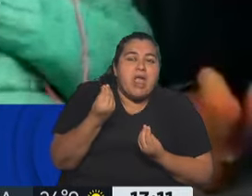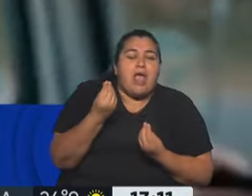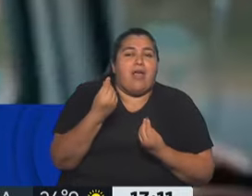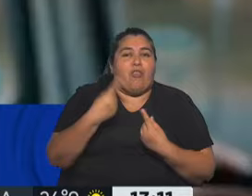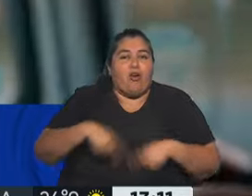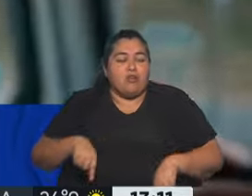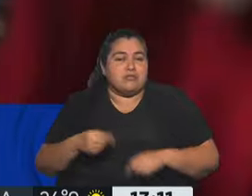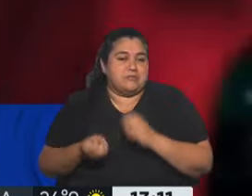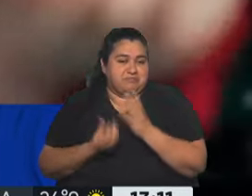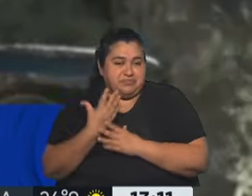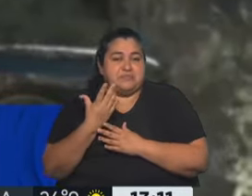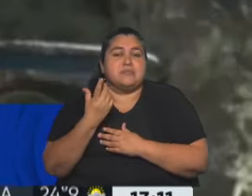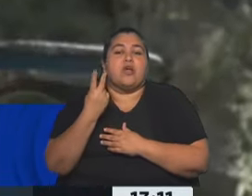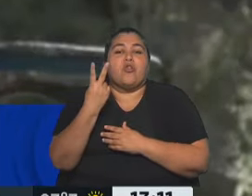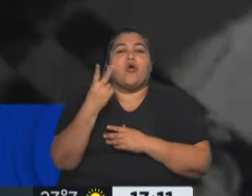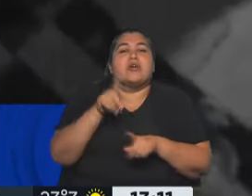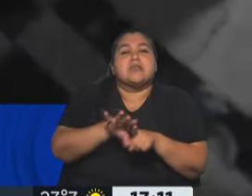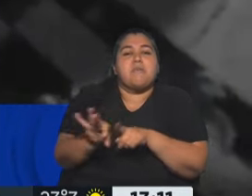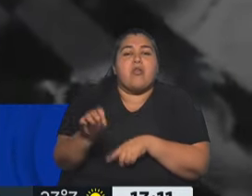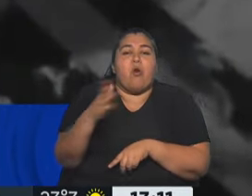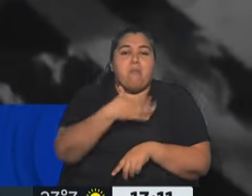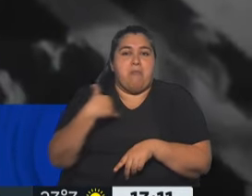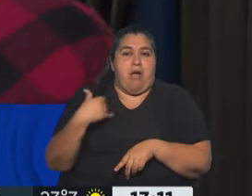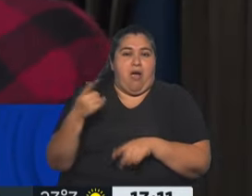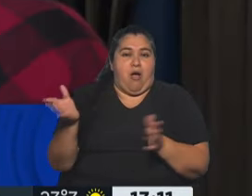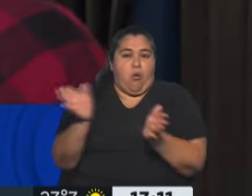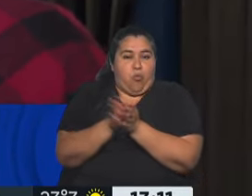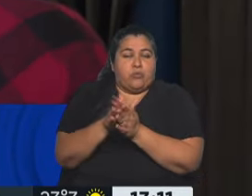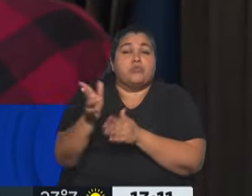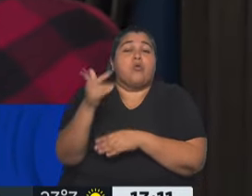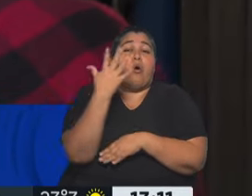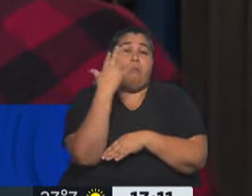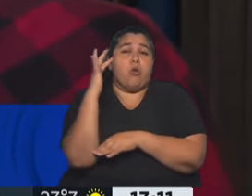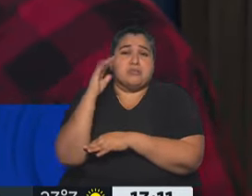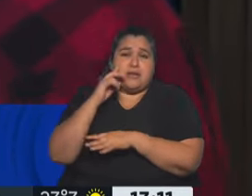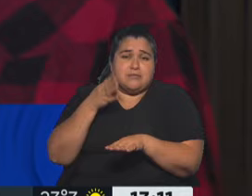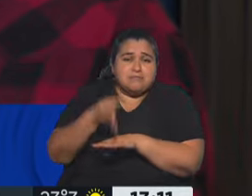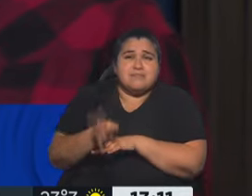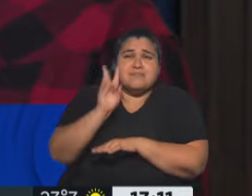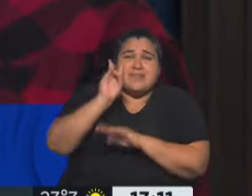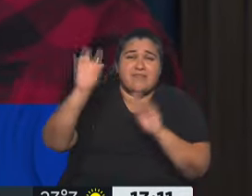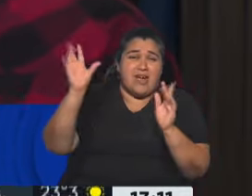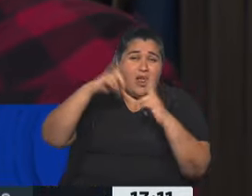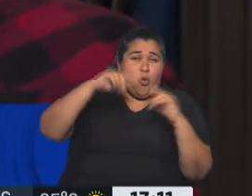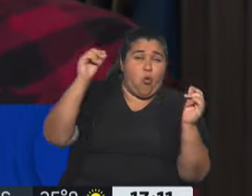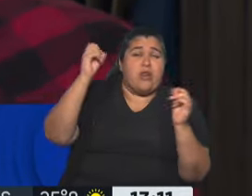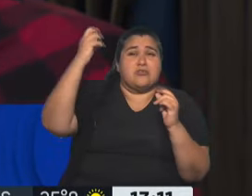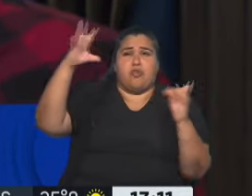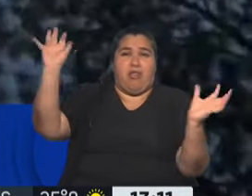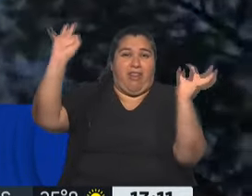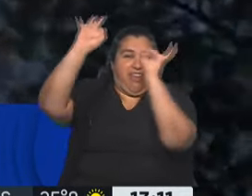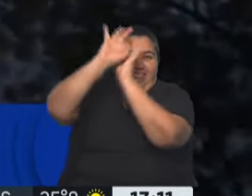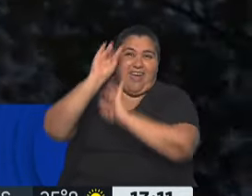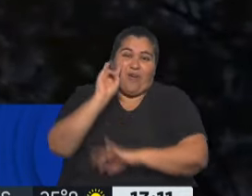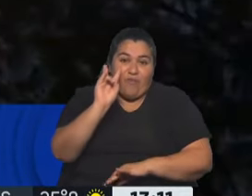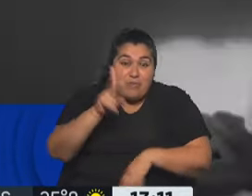historia de dos hermanas con su madre que van a un bosque a ver un eclipse. Y bueno, en ese lapso, lo que dura